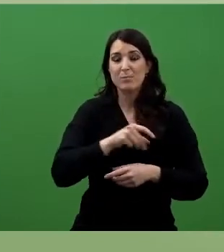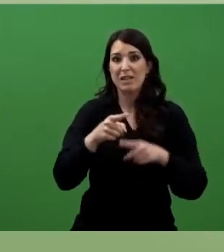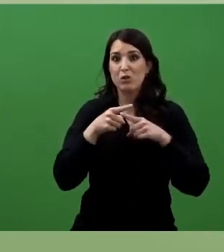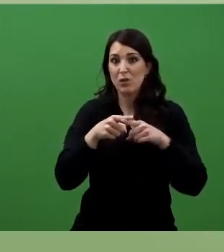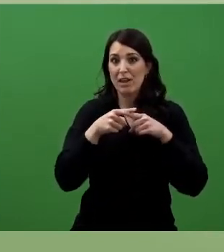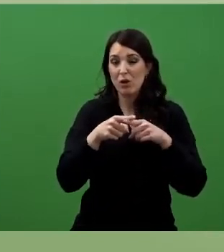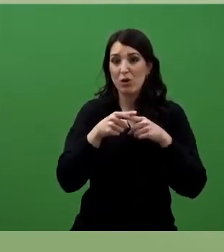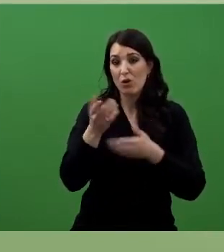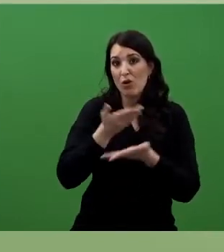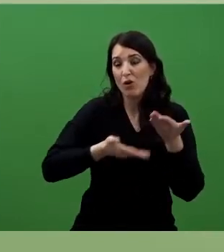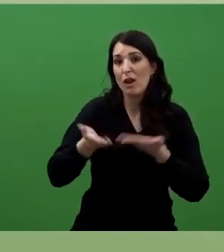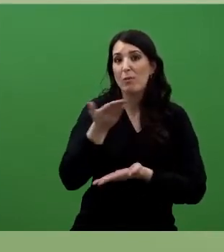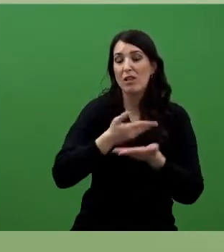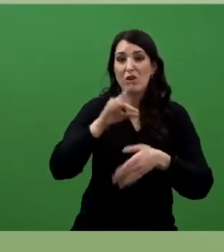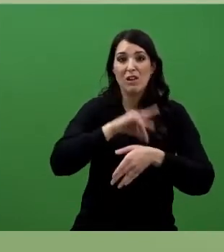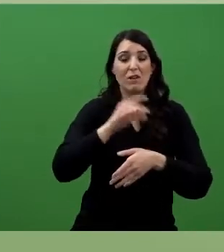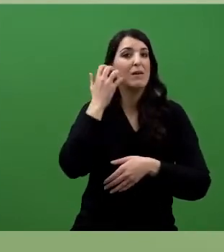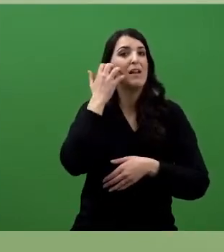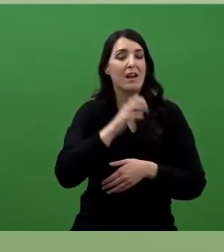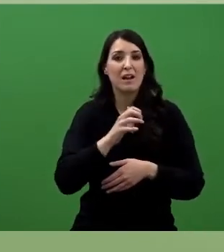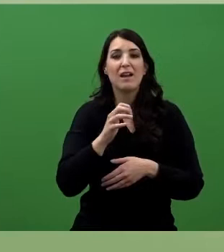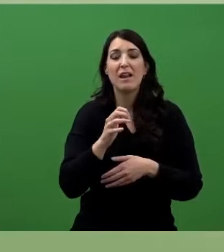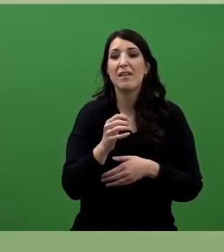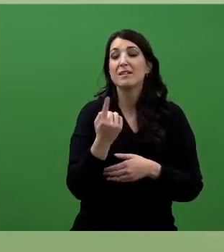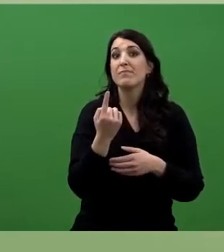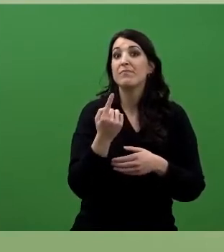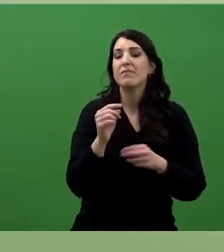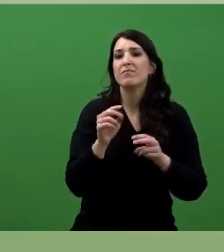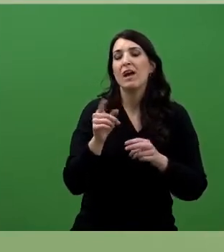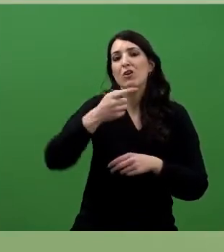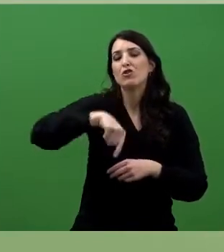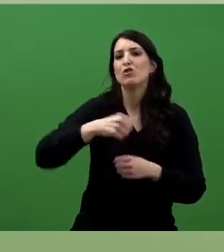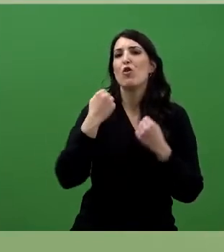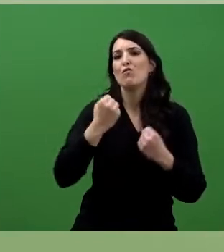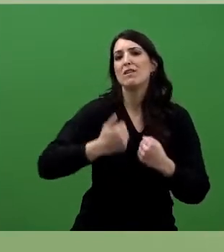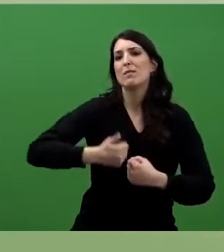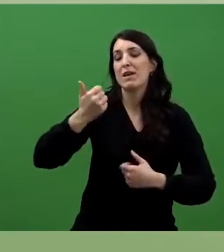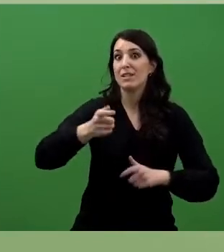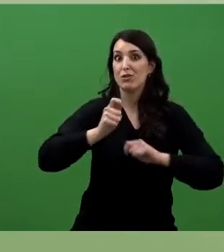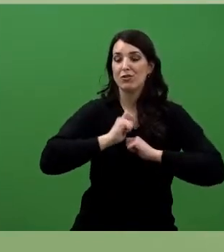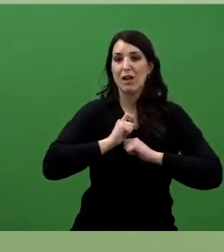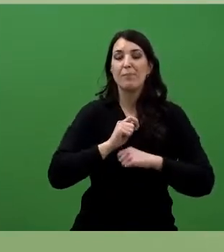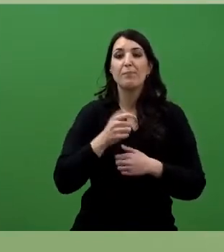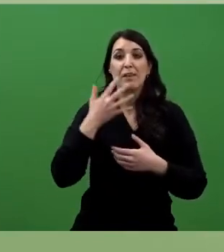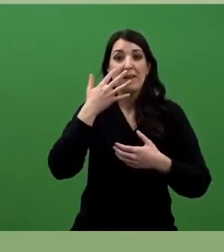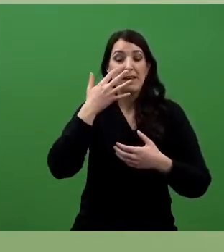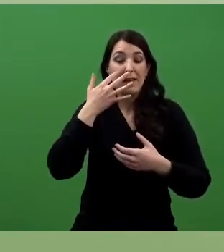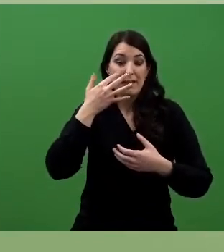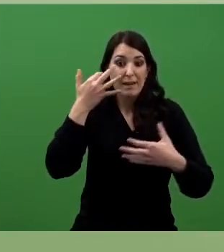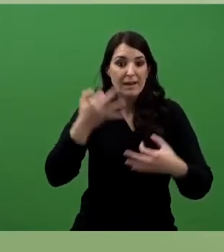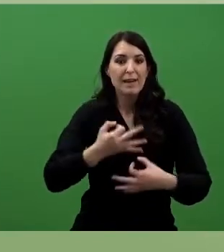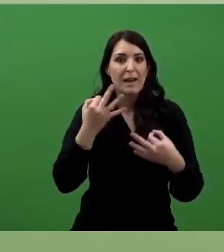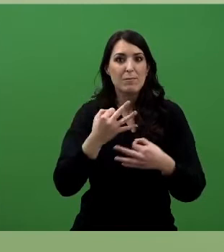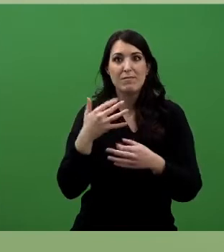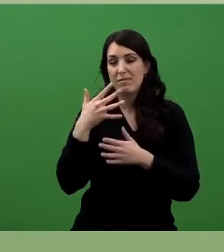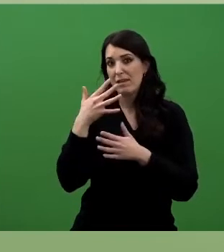colaboración en enfermedades raras es uno de los aspectos que nos hace más fuertes a todos, ¿no? Y realmente, en los